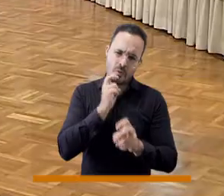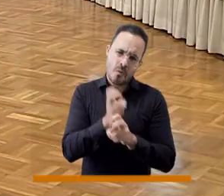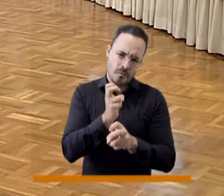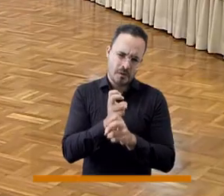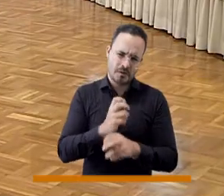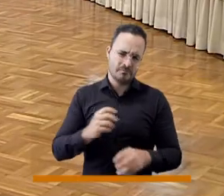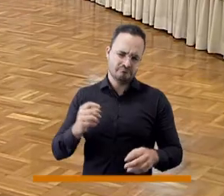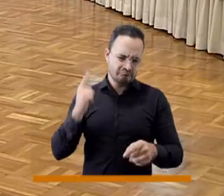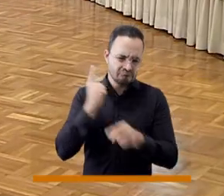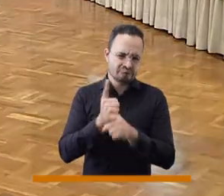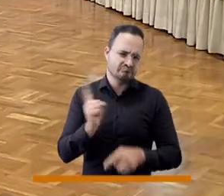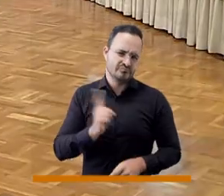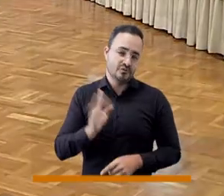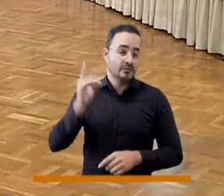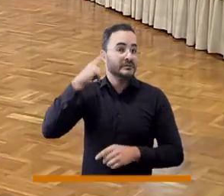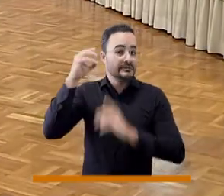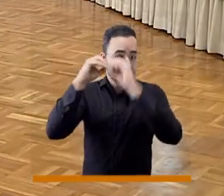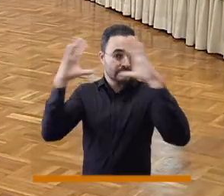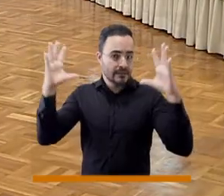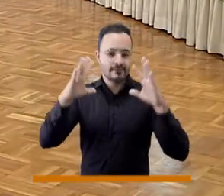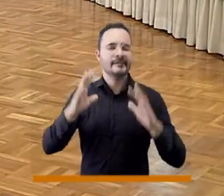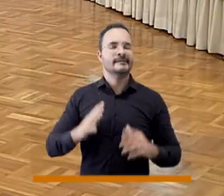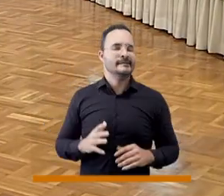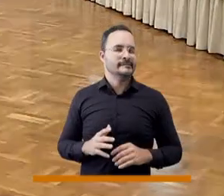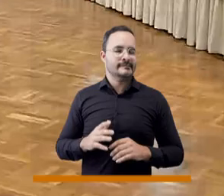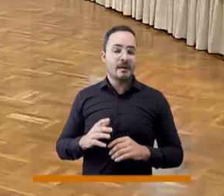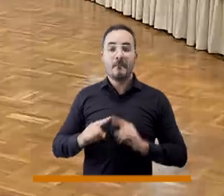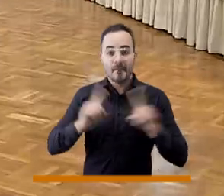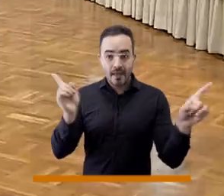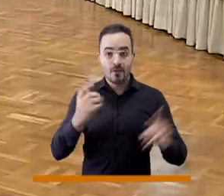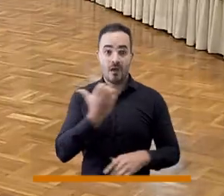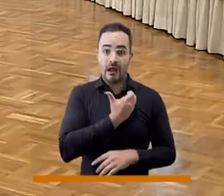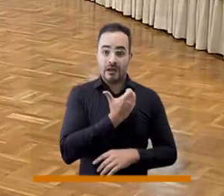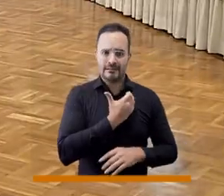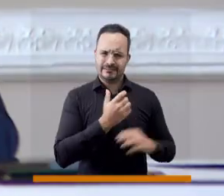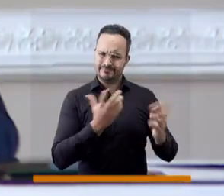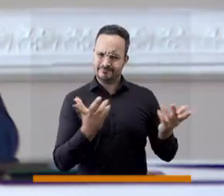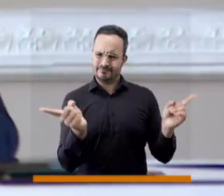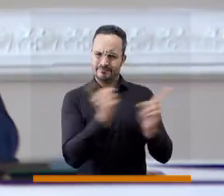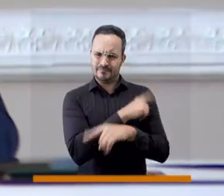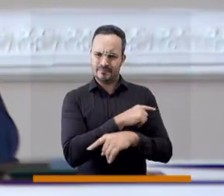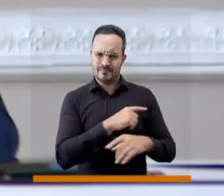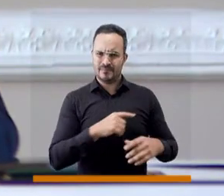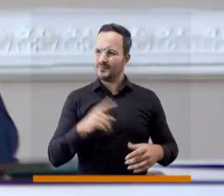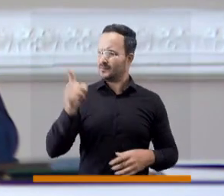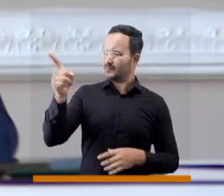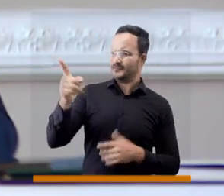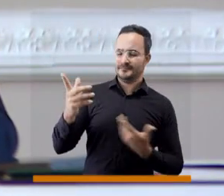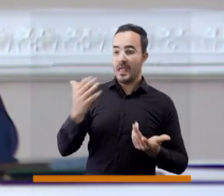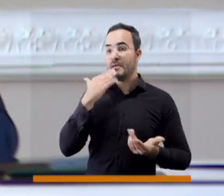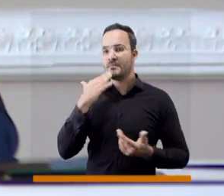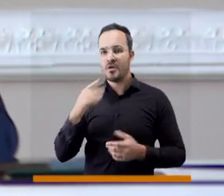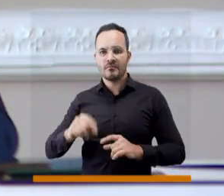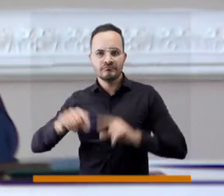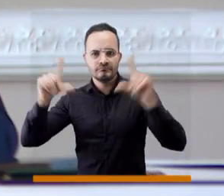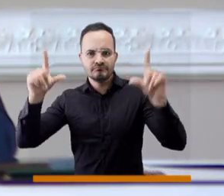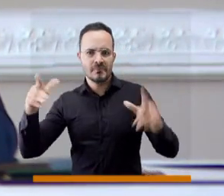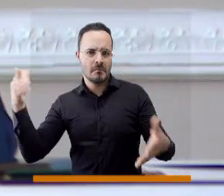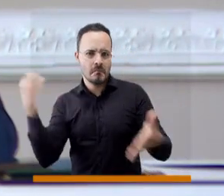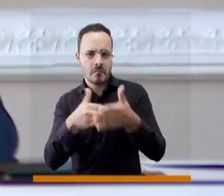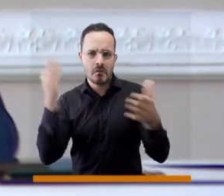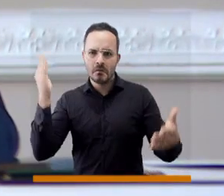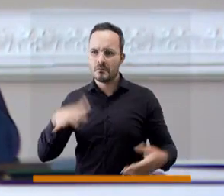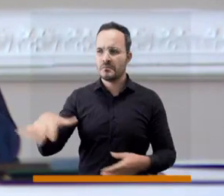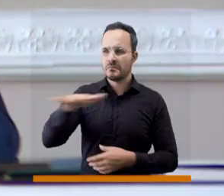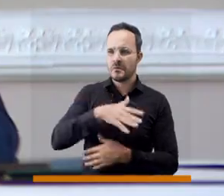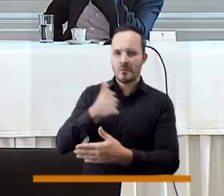difícil. Necesitamos un gobernador de Antioquia y un alcalde de Medellín, que cuando Gustavo Petro salga a atacar los medios de comunicación, salga a atacar